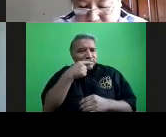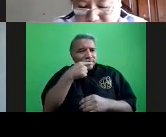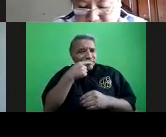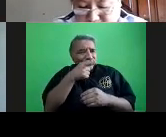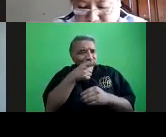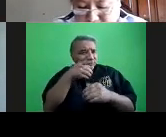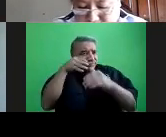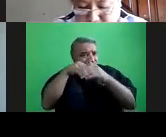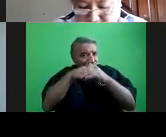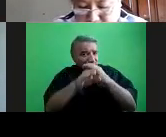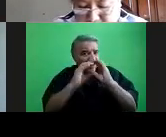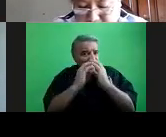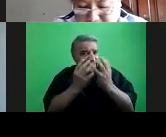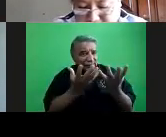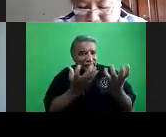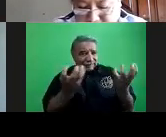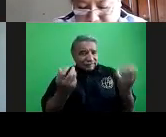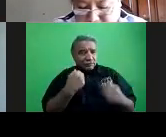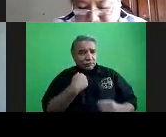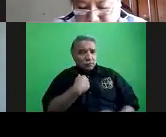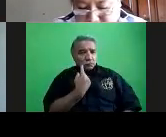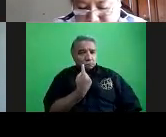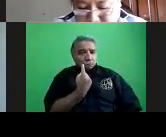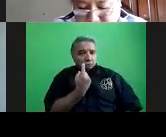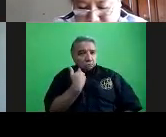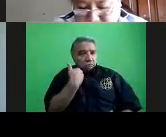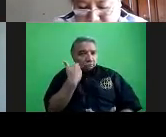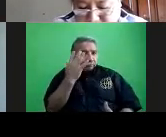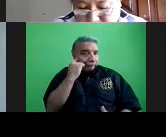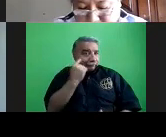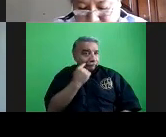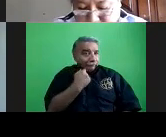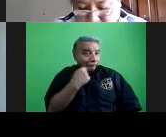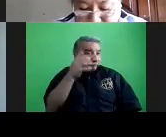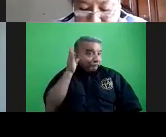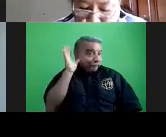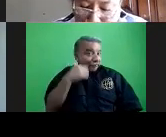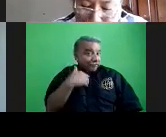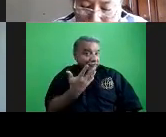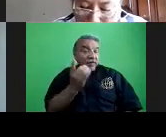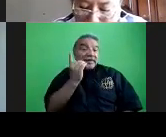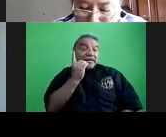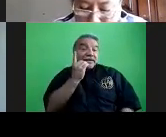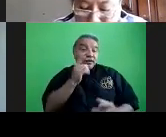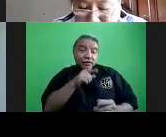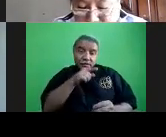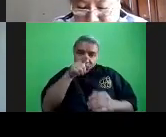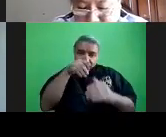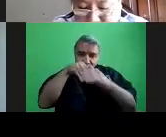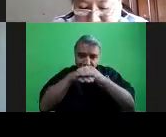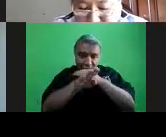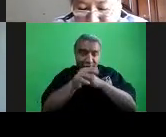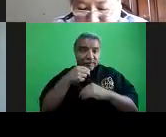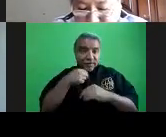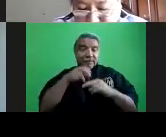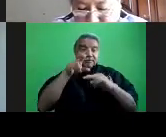Él explica también que todos eran oyentes en el colegio y él era la única persona sorda, que él no escuchaba